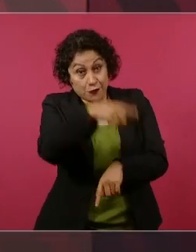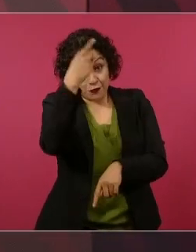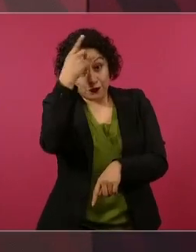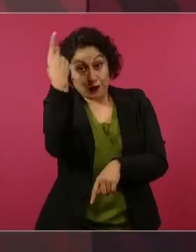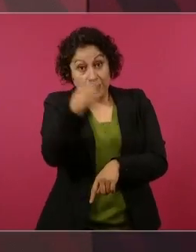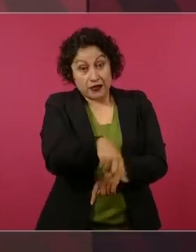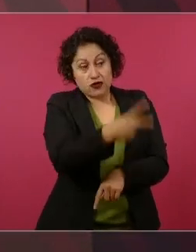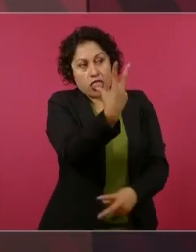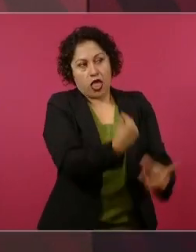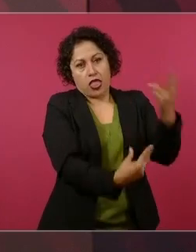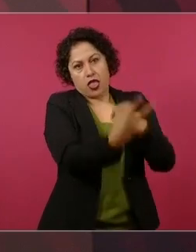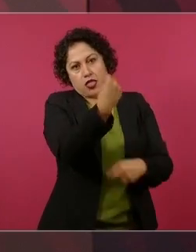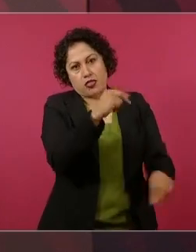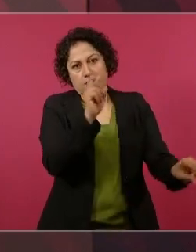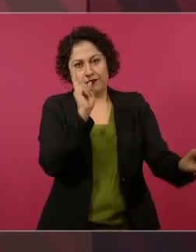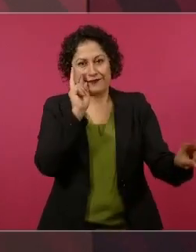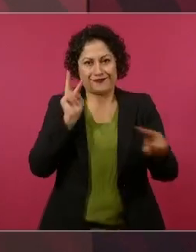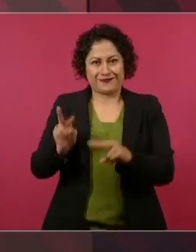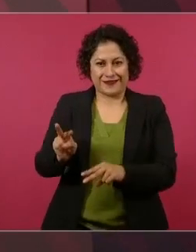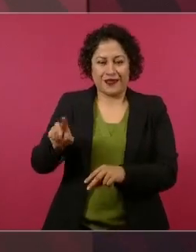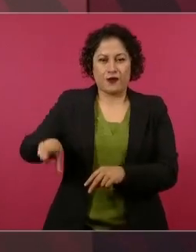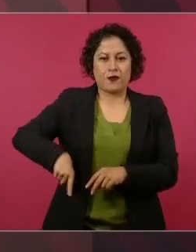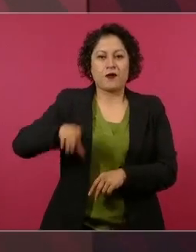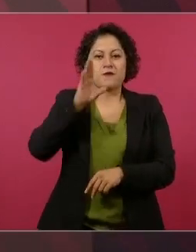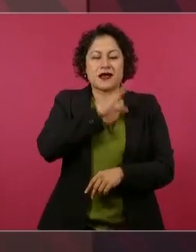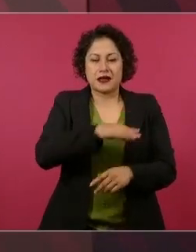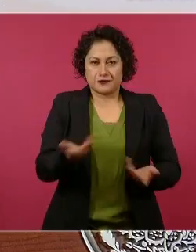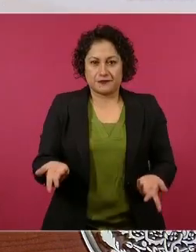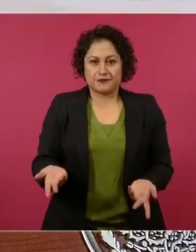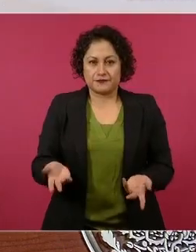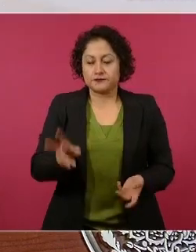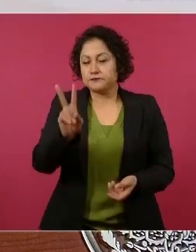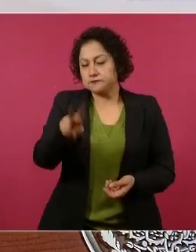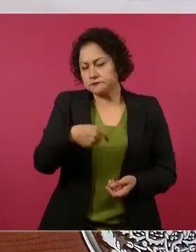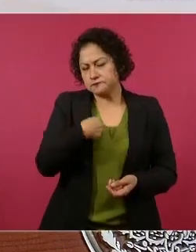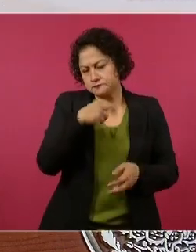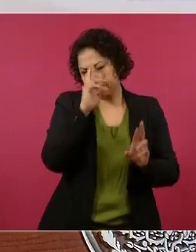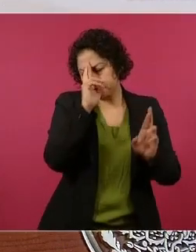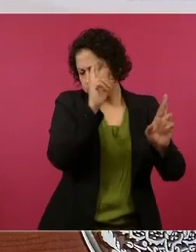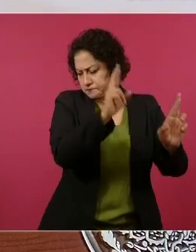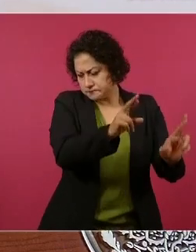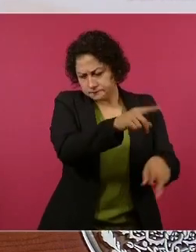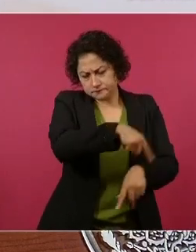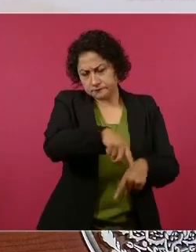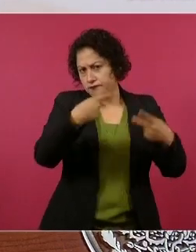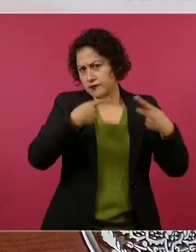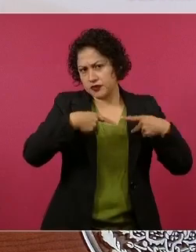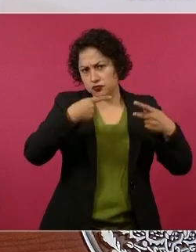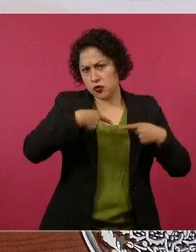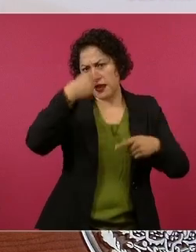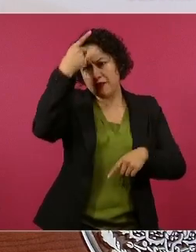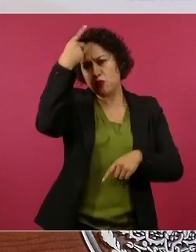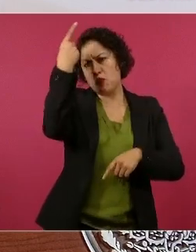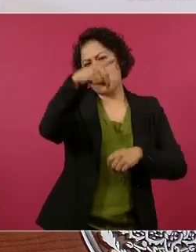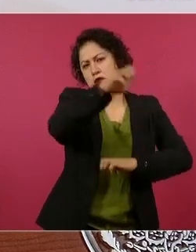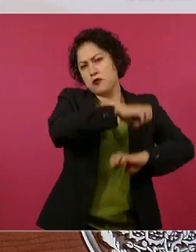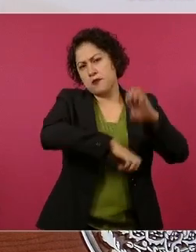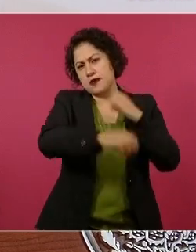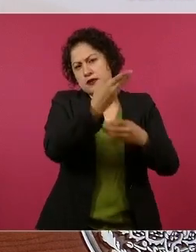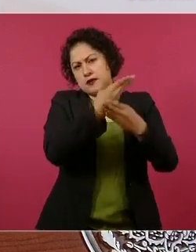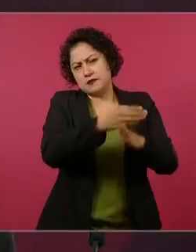estimo, que hasta declaró de que pensábamos que hacer un